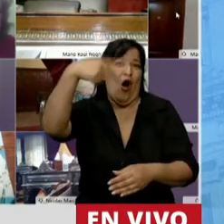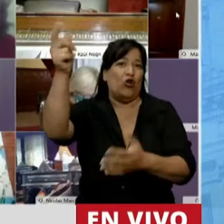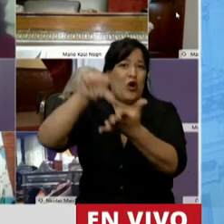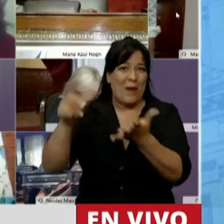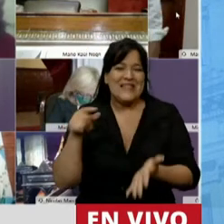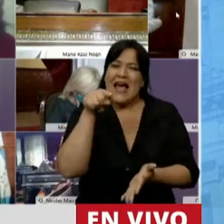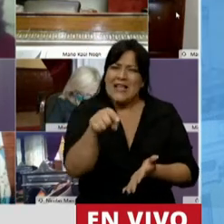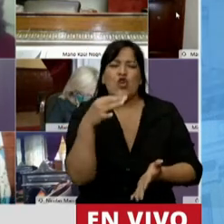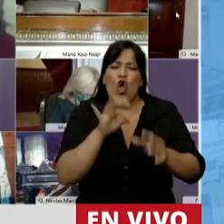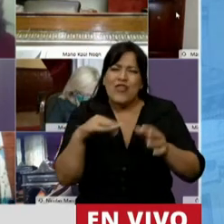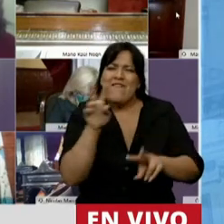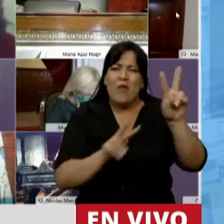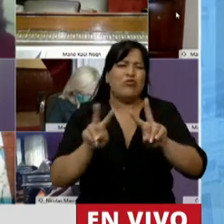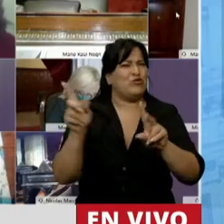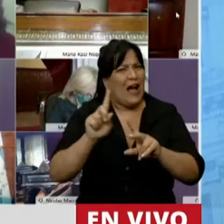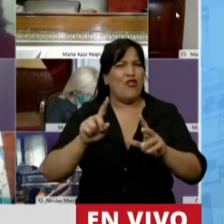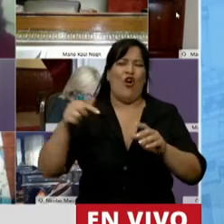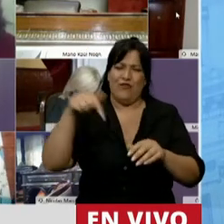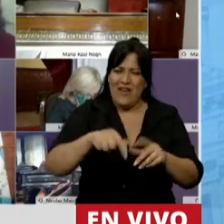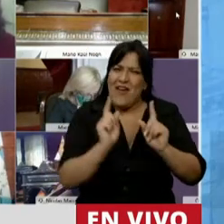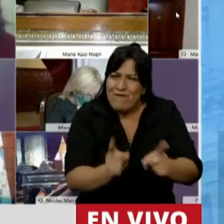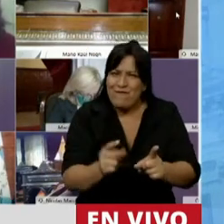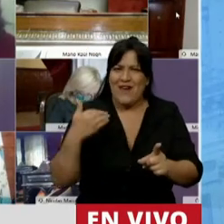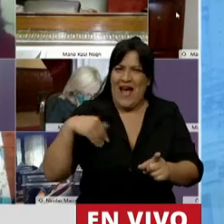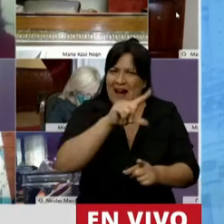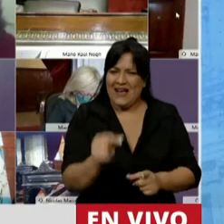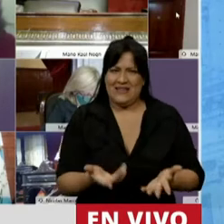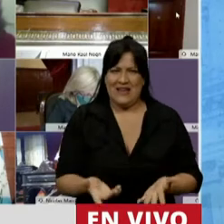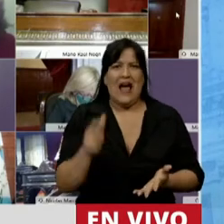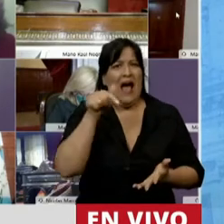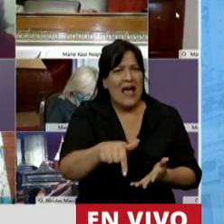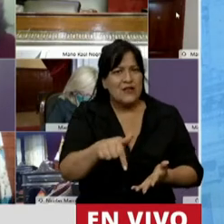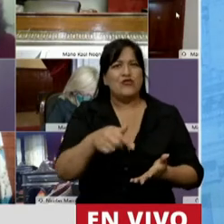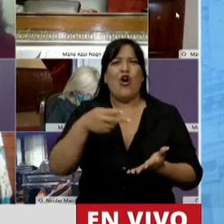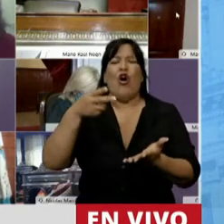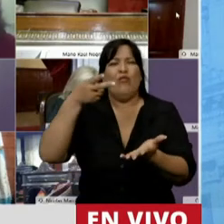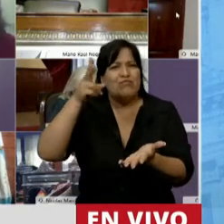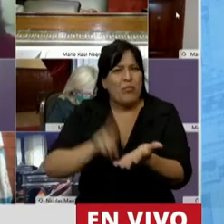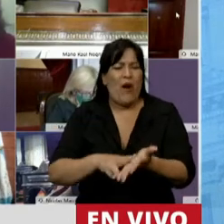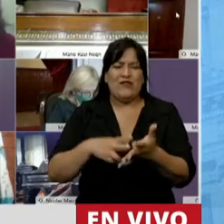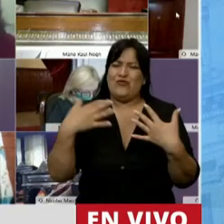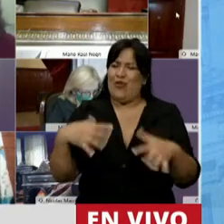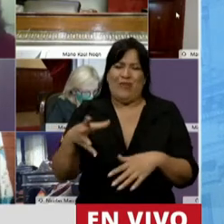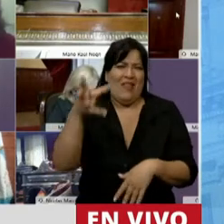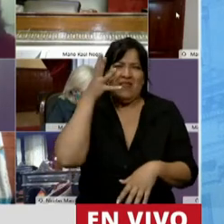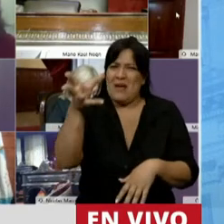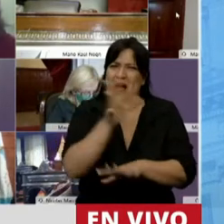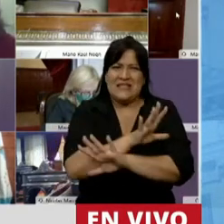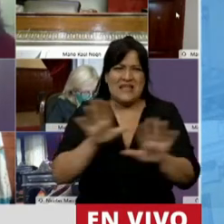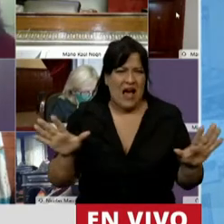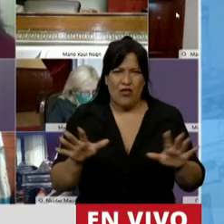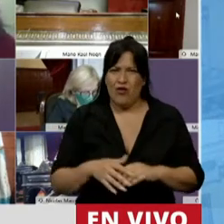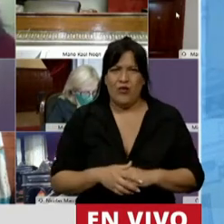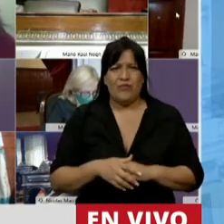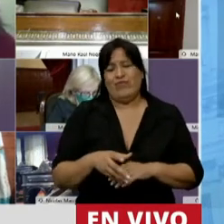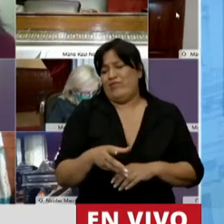evitar. En definitiva, presidente, creo que esto es un entuerto tributario muy grande que se exterioriza